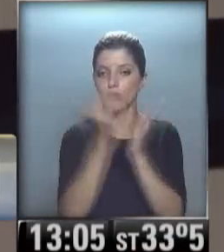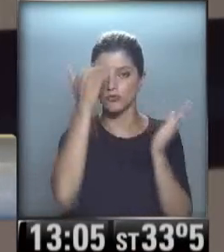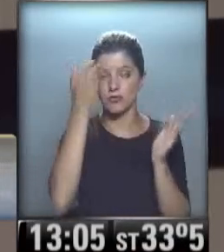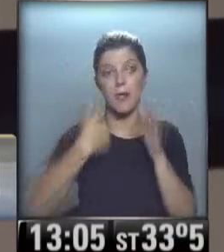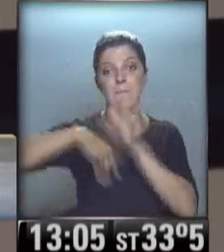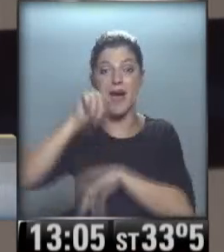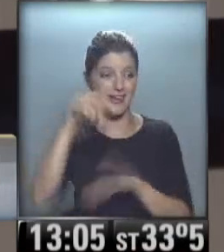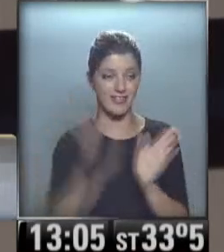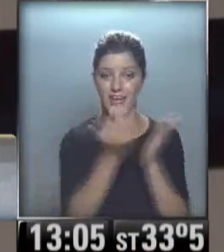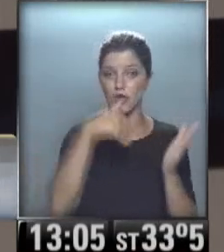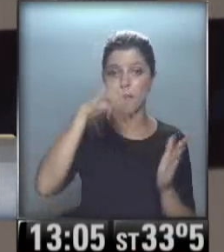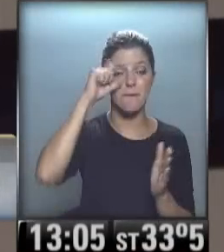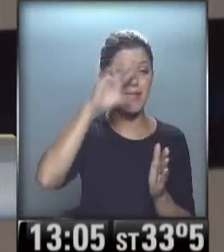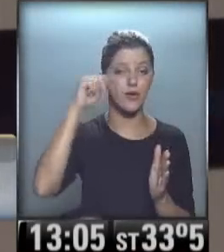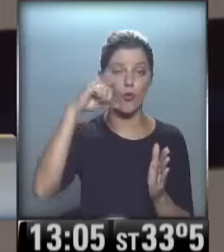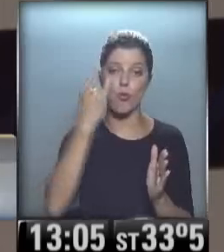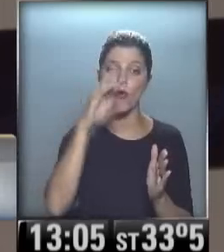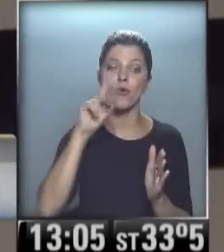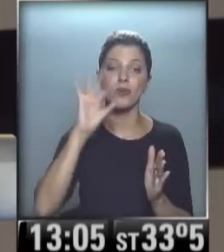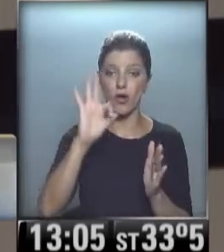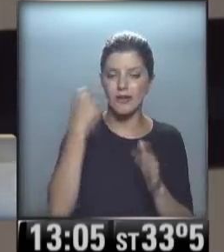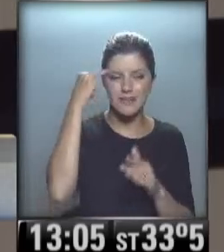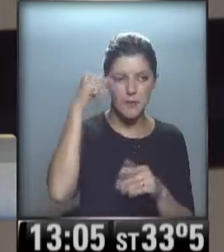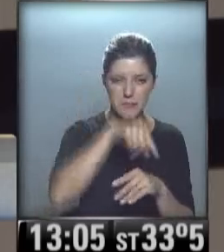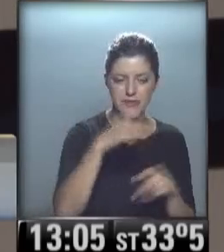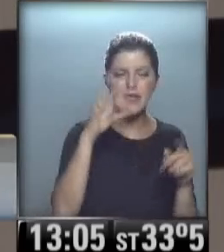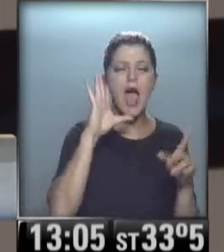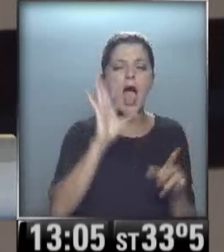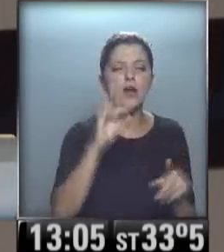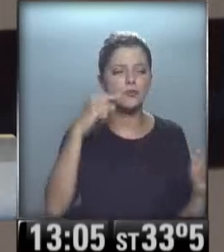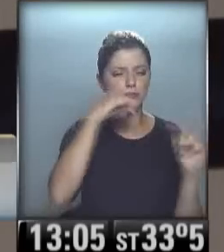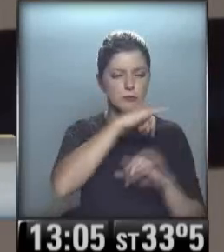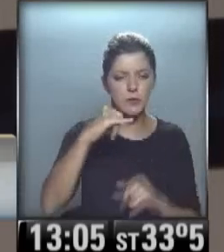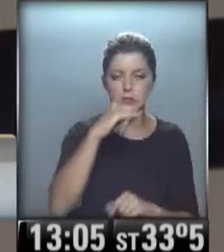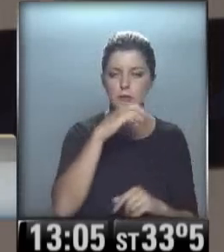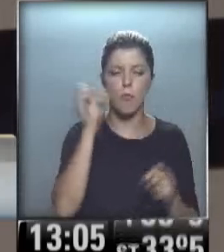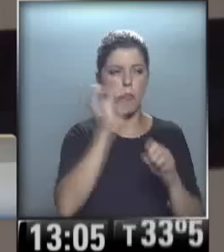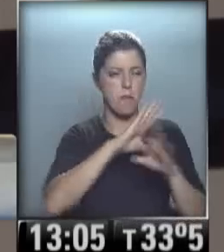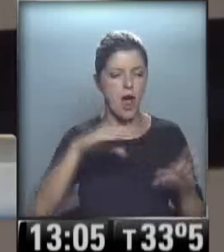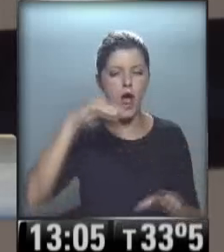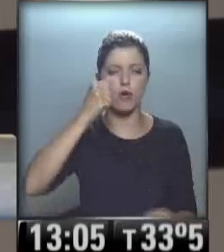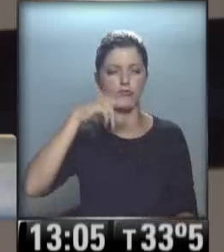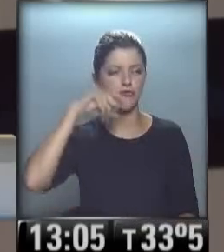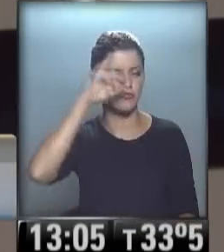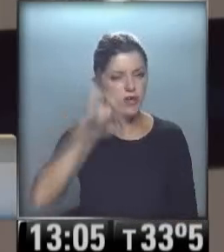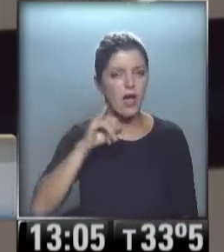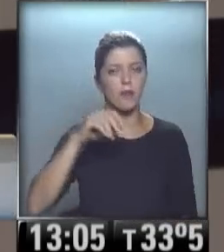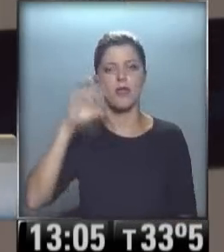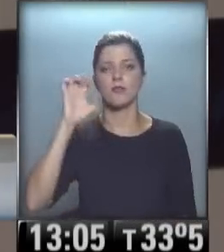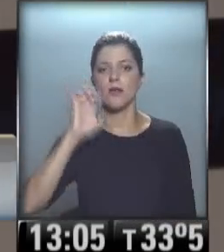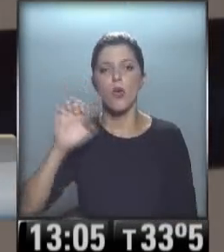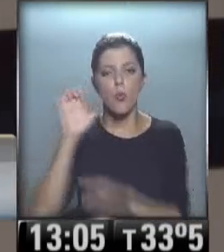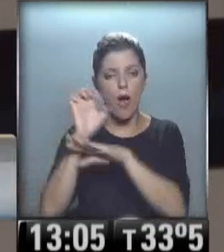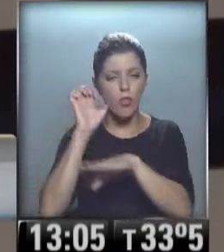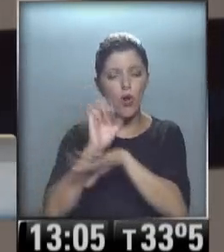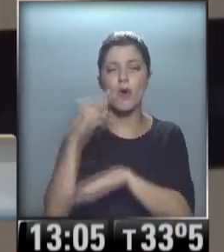mercurio que además siempre lo vincula con algo negativo con todo lo que tiene que ver con chavismo Ecuador Bolivia